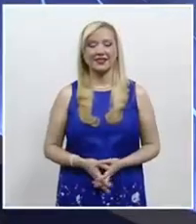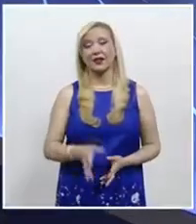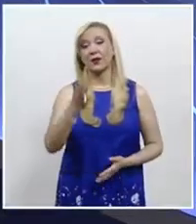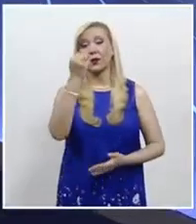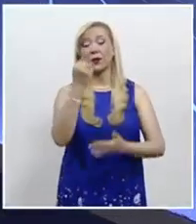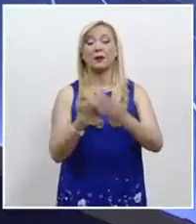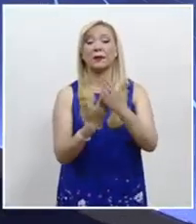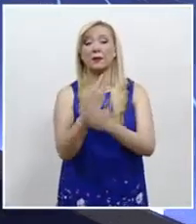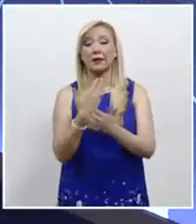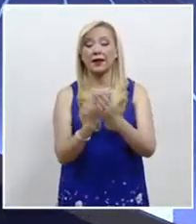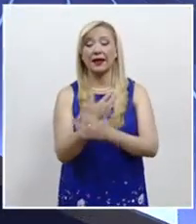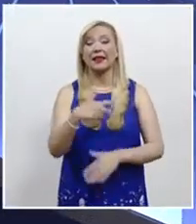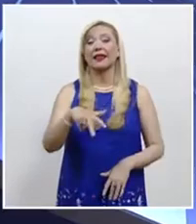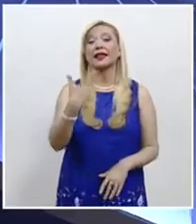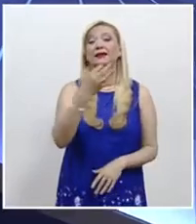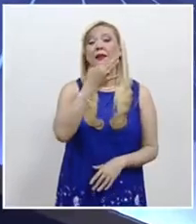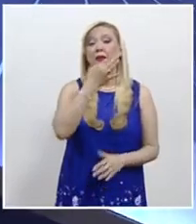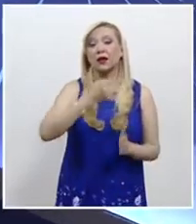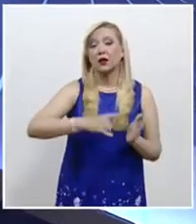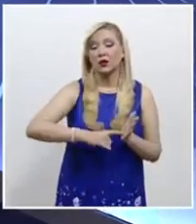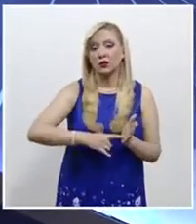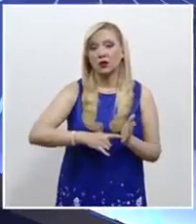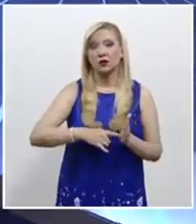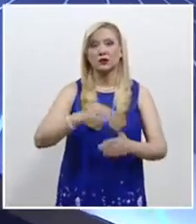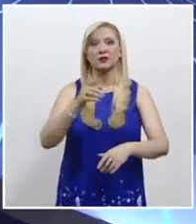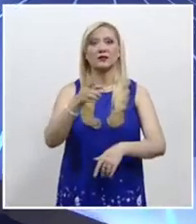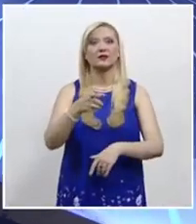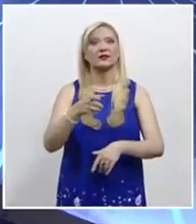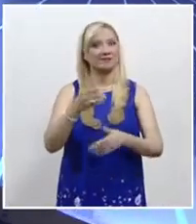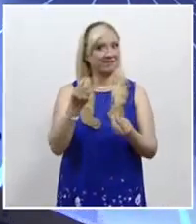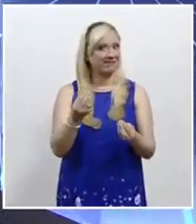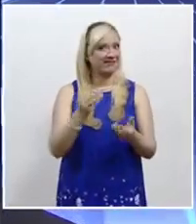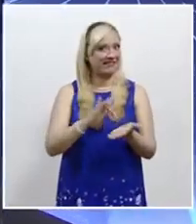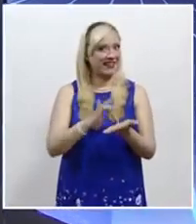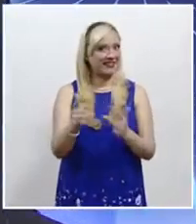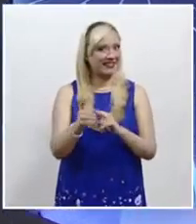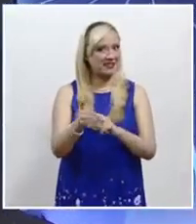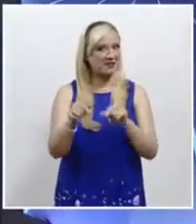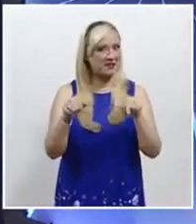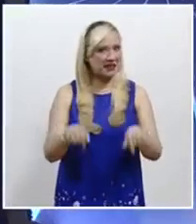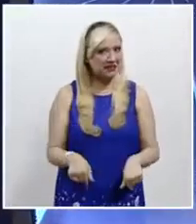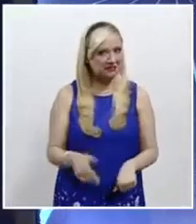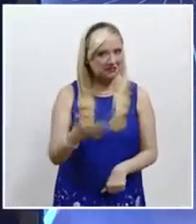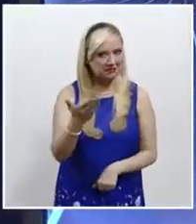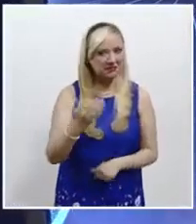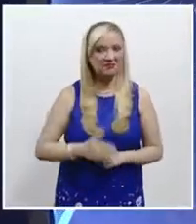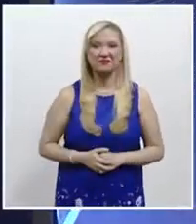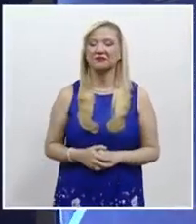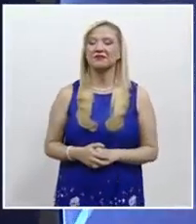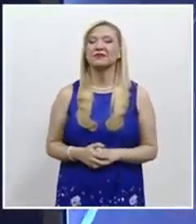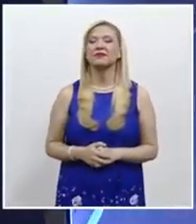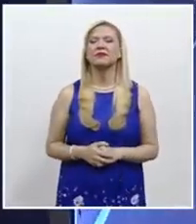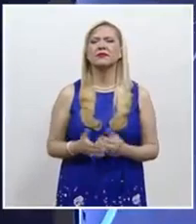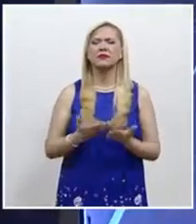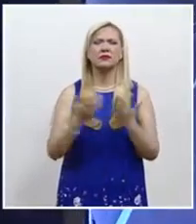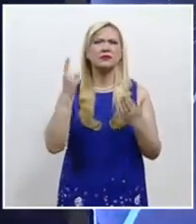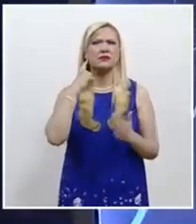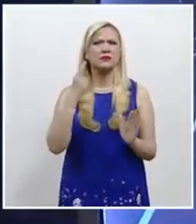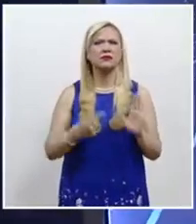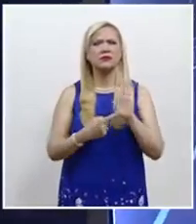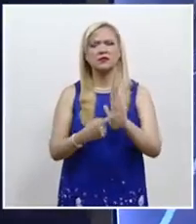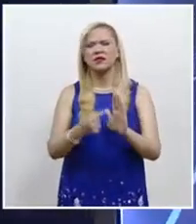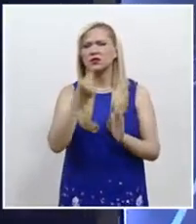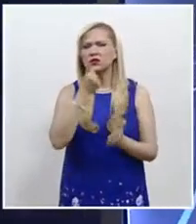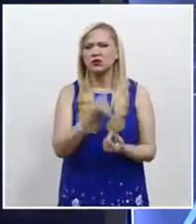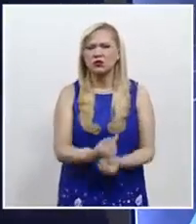De la mañana con 13 minutos, que no se le haga tarde. Gracias por continuar en Poder Informativo. Al presentar el Índice de los Derechos